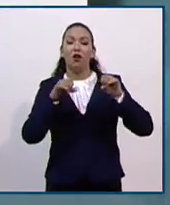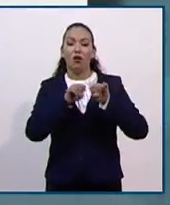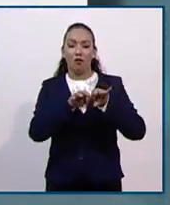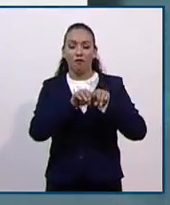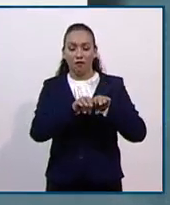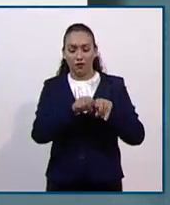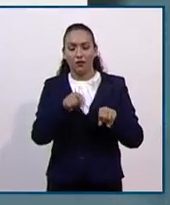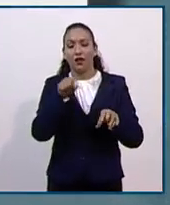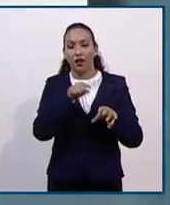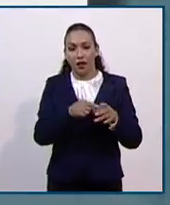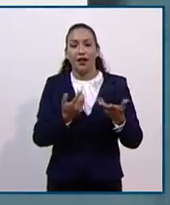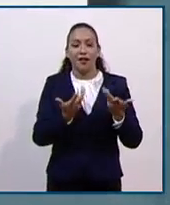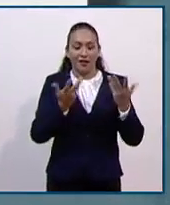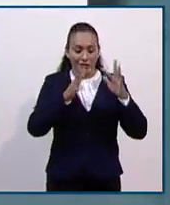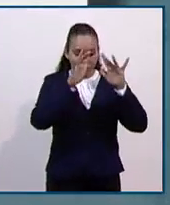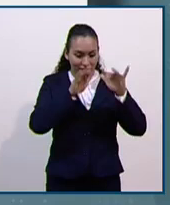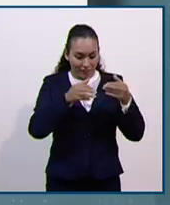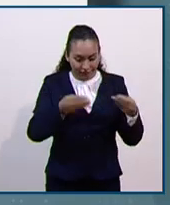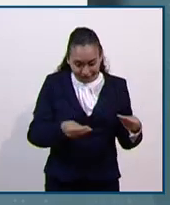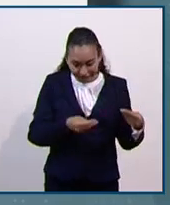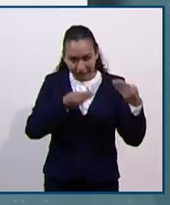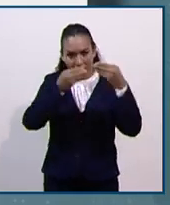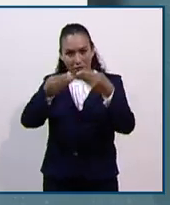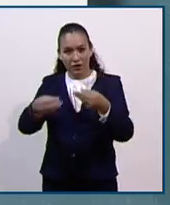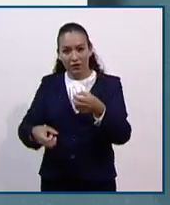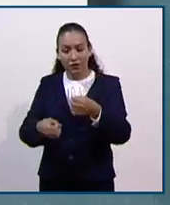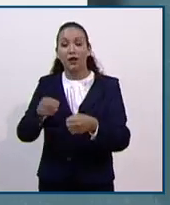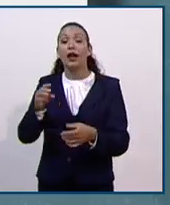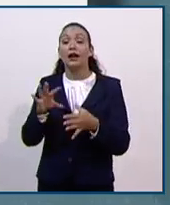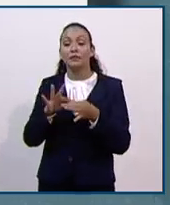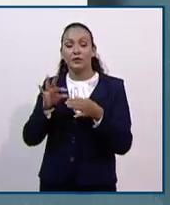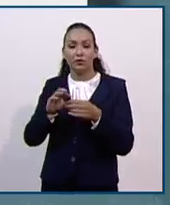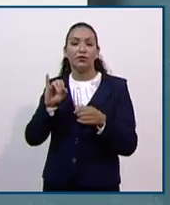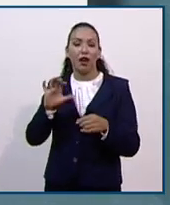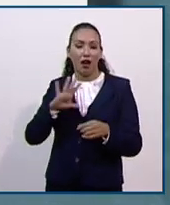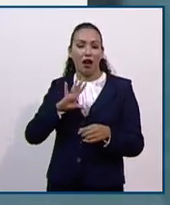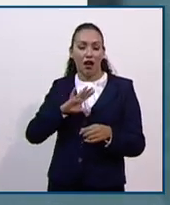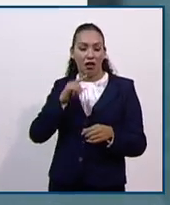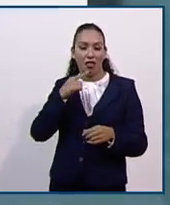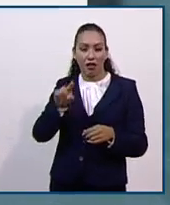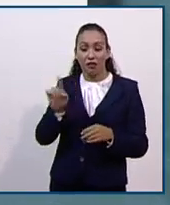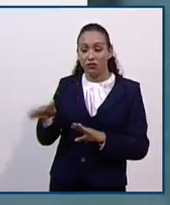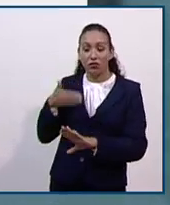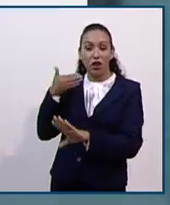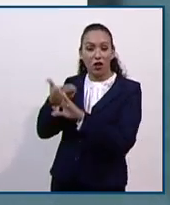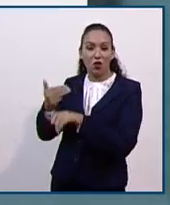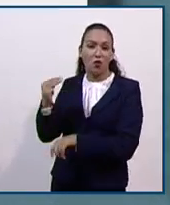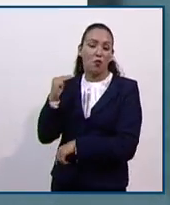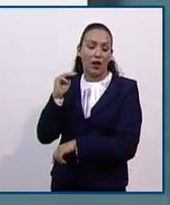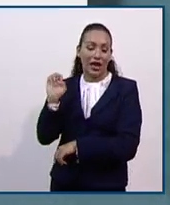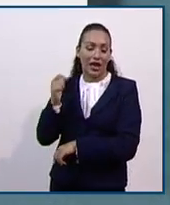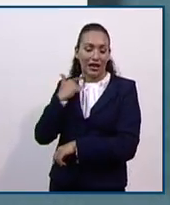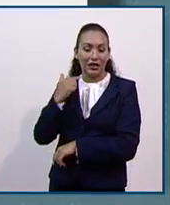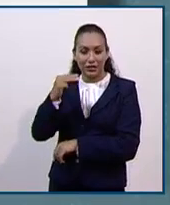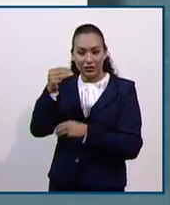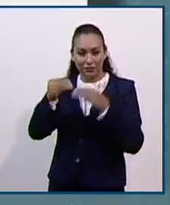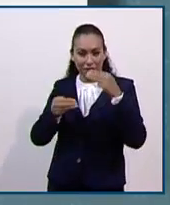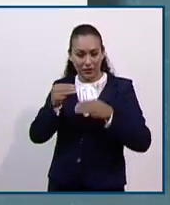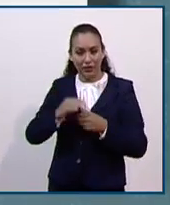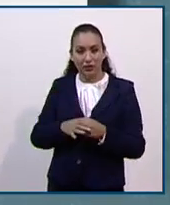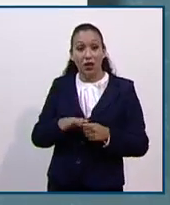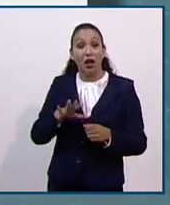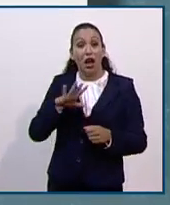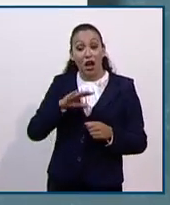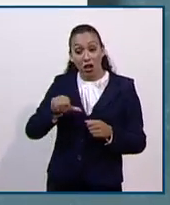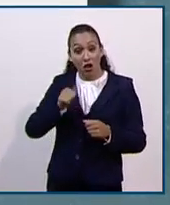notificó por oficio al máximo tribunal de este asunto. La denuncia en contra del exministro se sumó a otras que se han presentado en